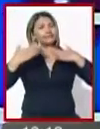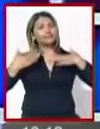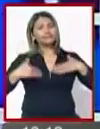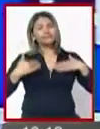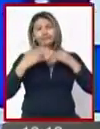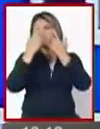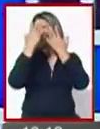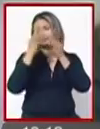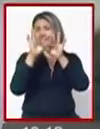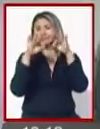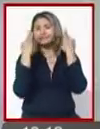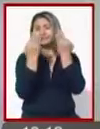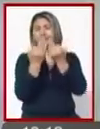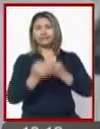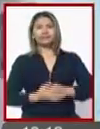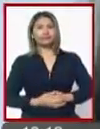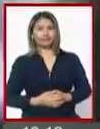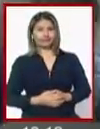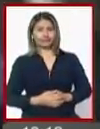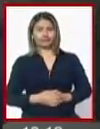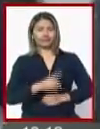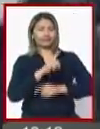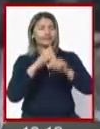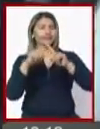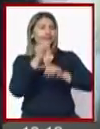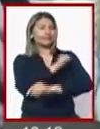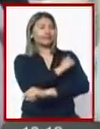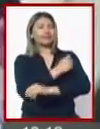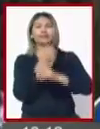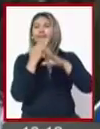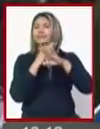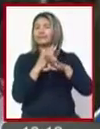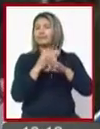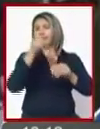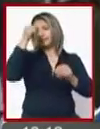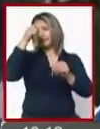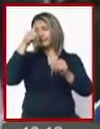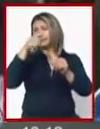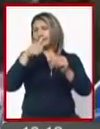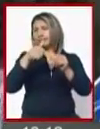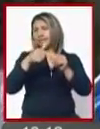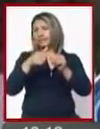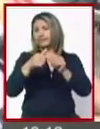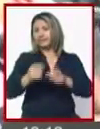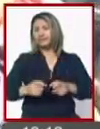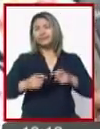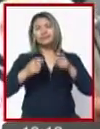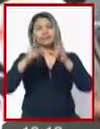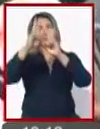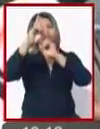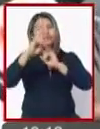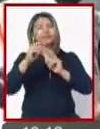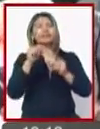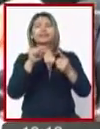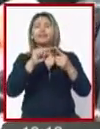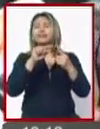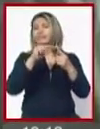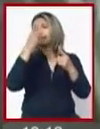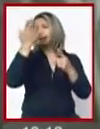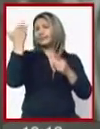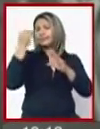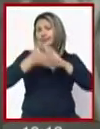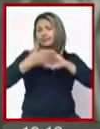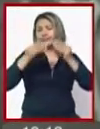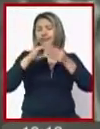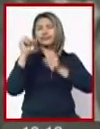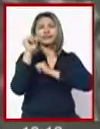la familia. Dirigentes y autoridades rechazan algún tipo de reconocimiento u homenaje a alguien que, si bien fue parte de la